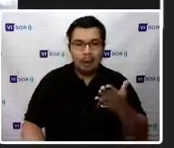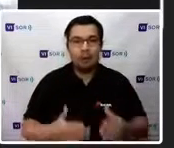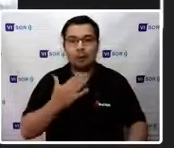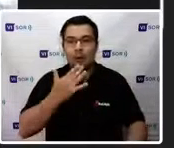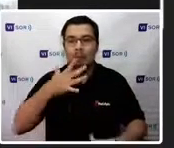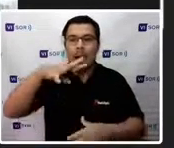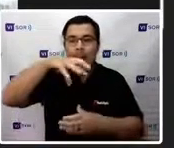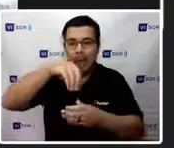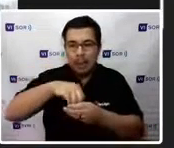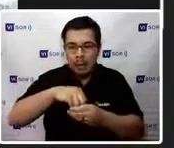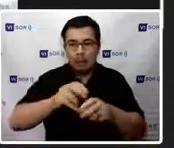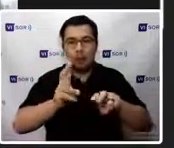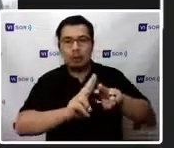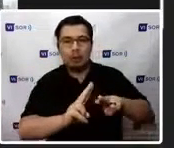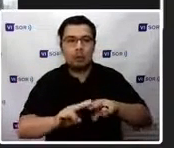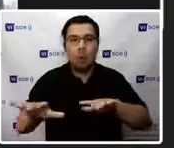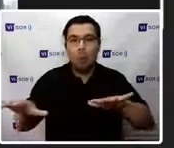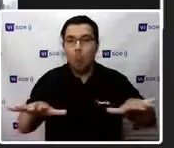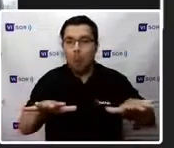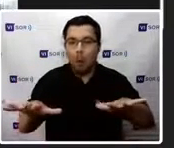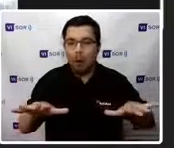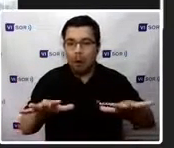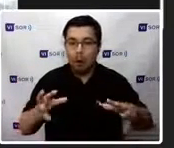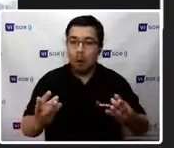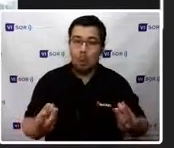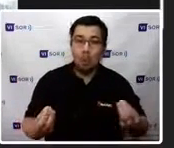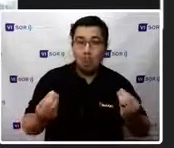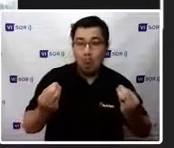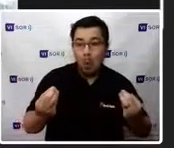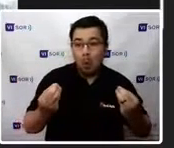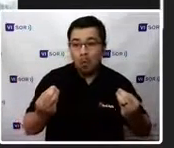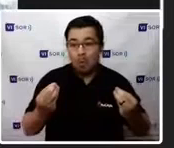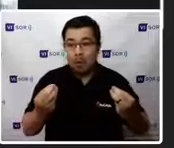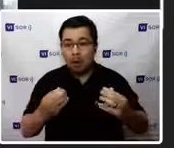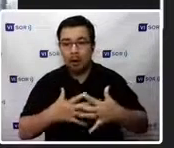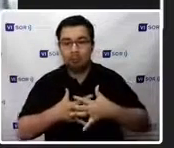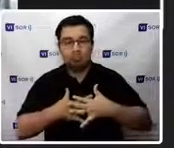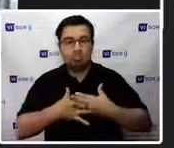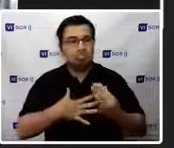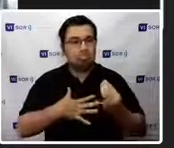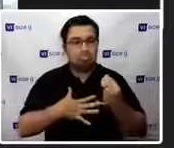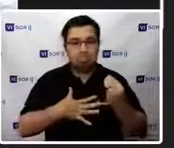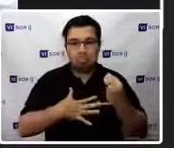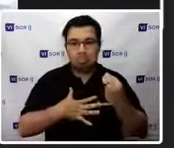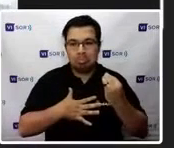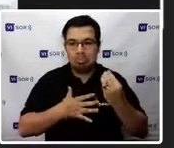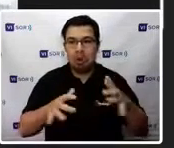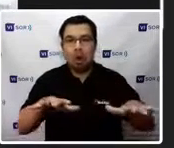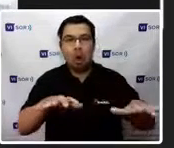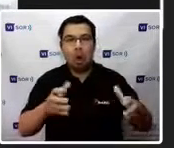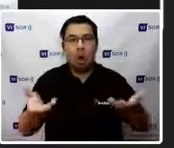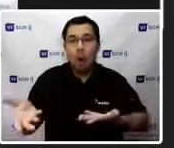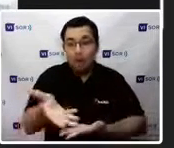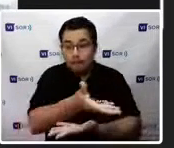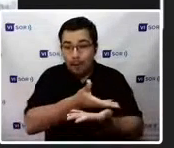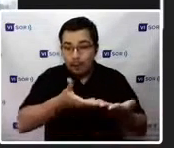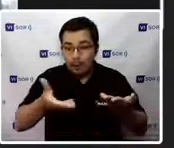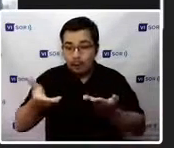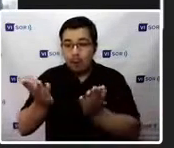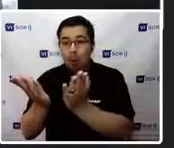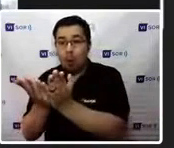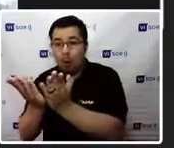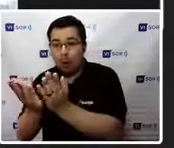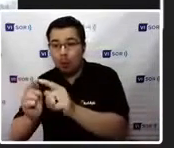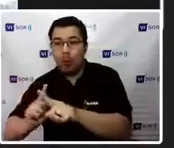actividad bastante agradable en la que compartimos con alumnos de una escuela local